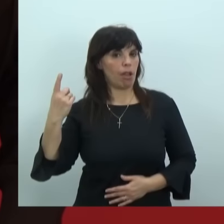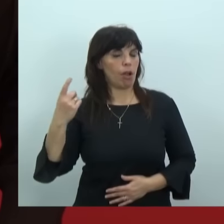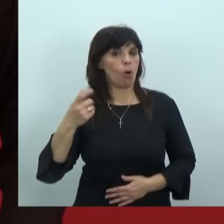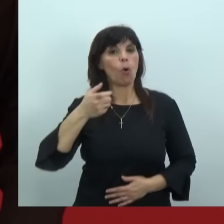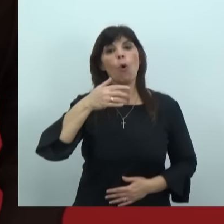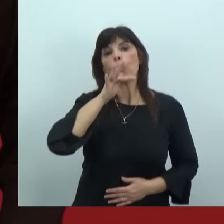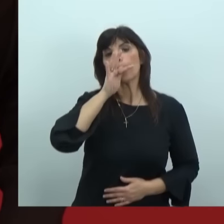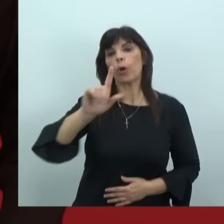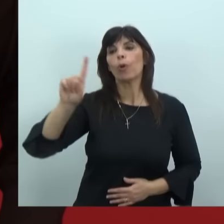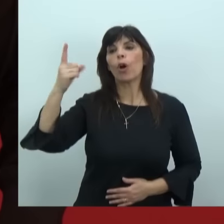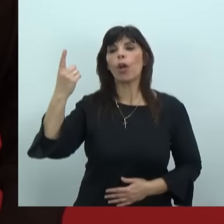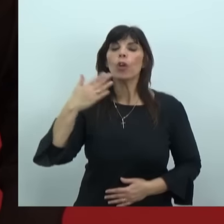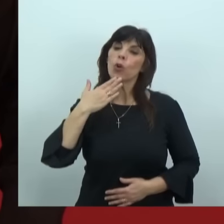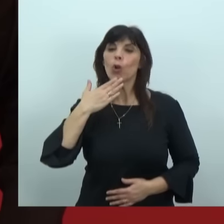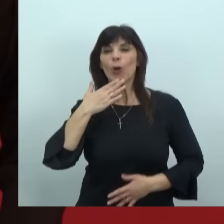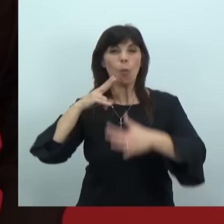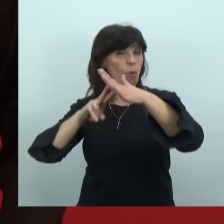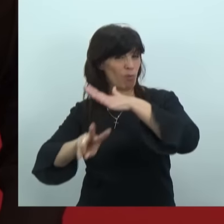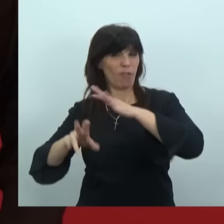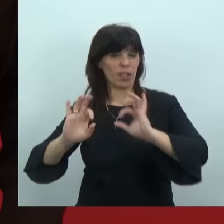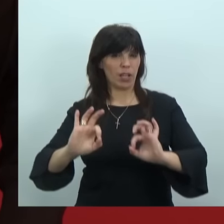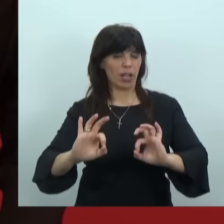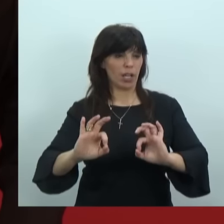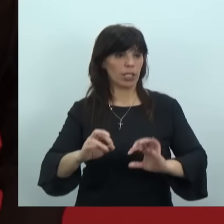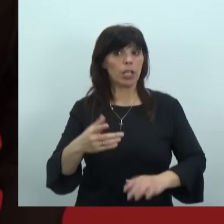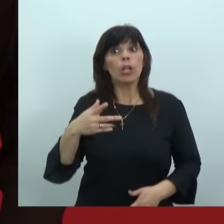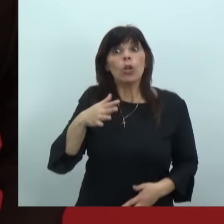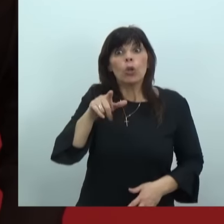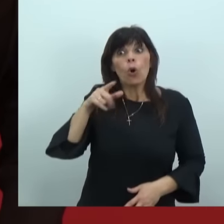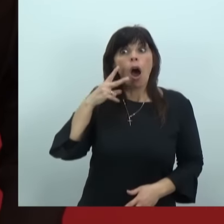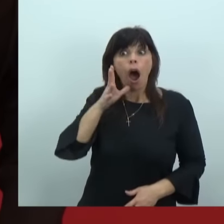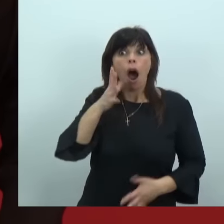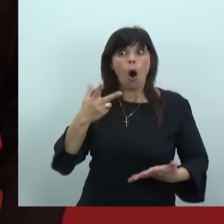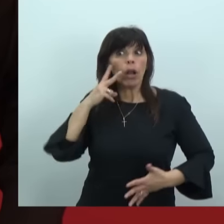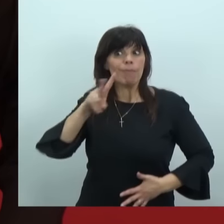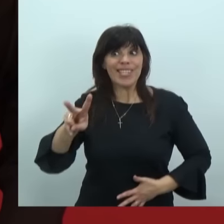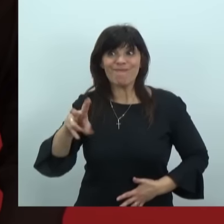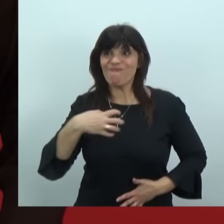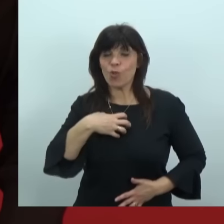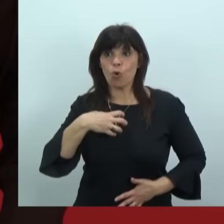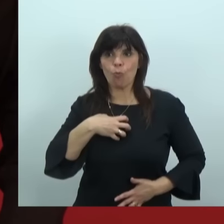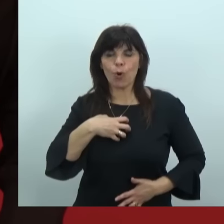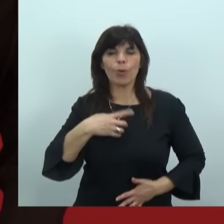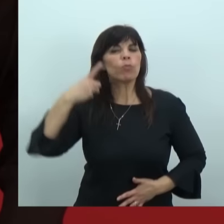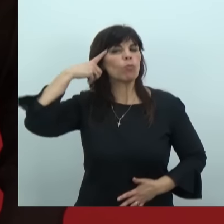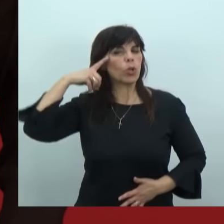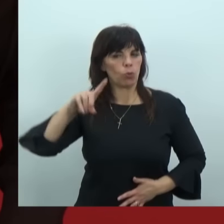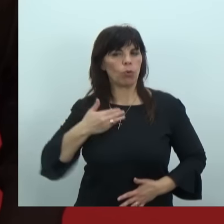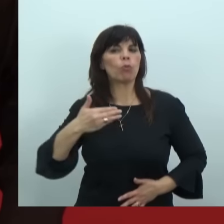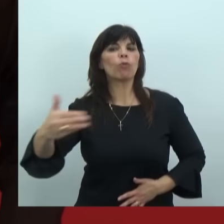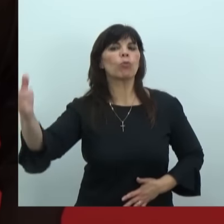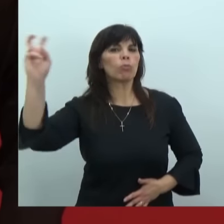profética. Todavía no se ve, pero tú ya tienes la realidad de esa profecía.